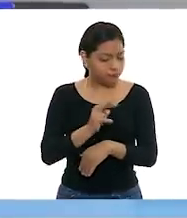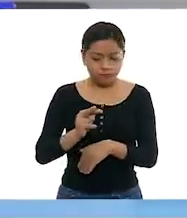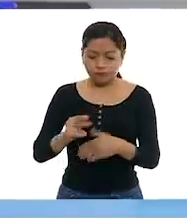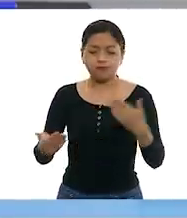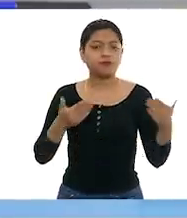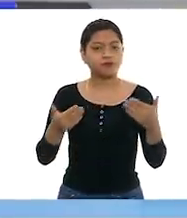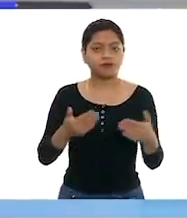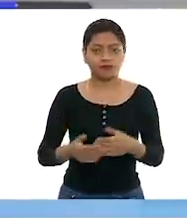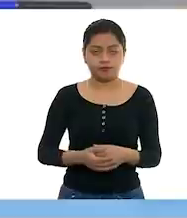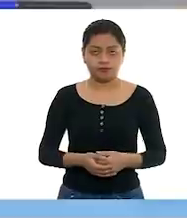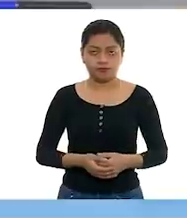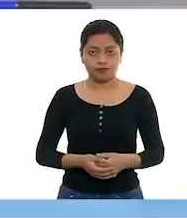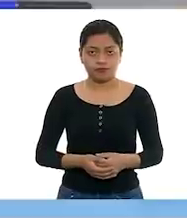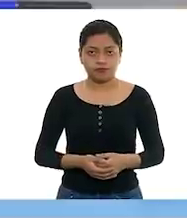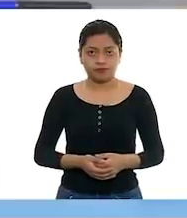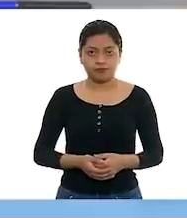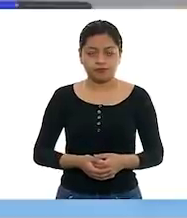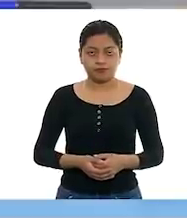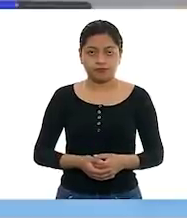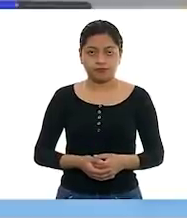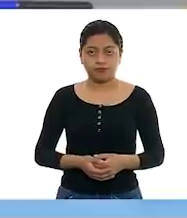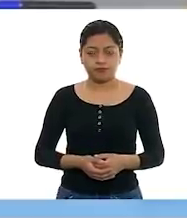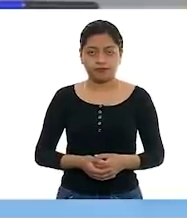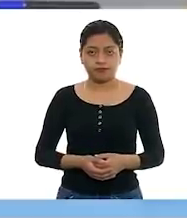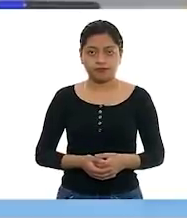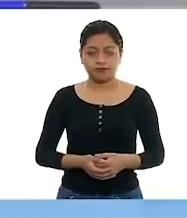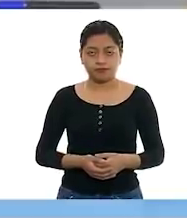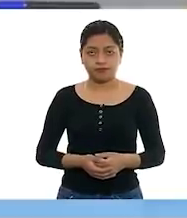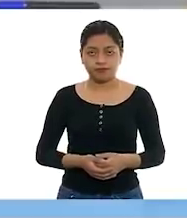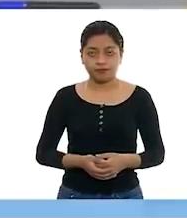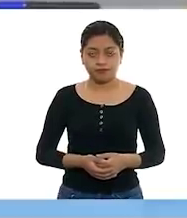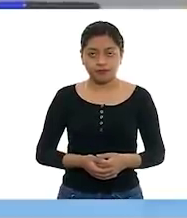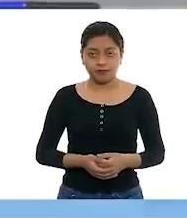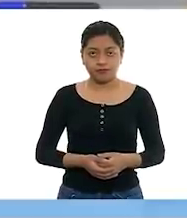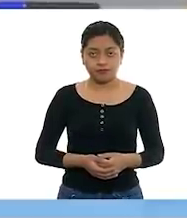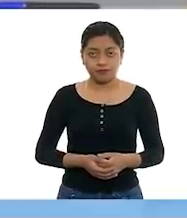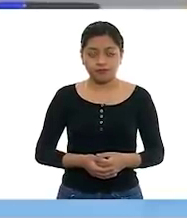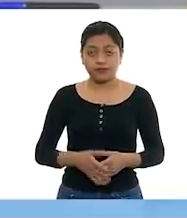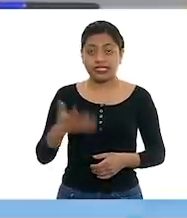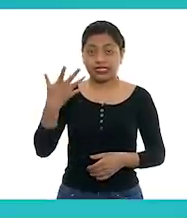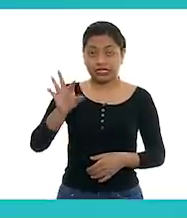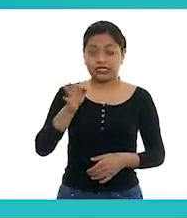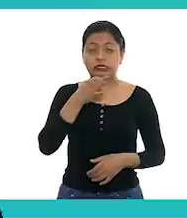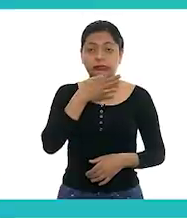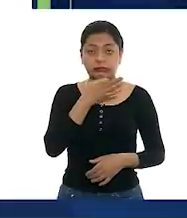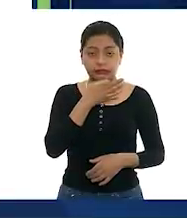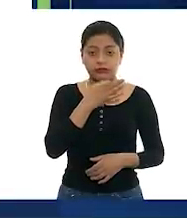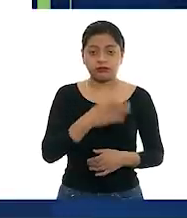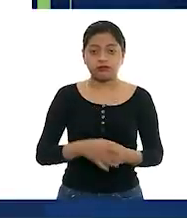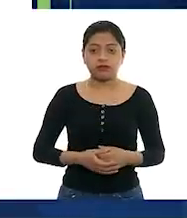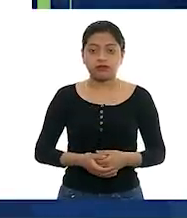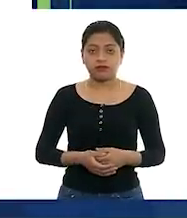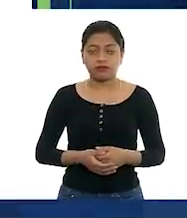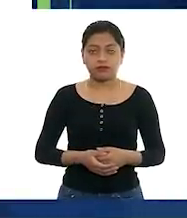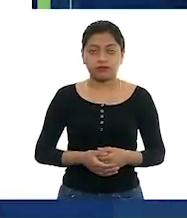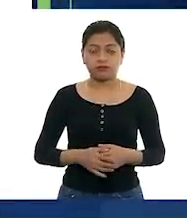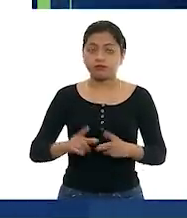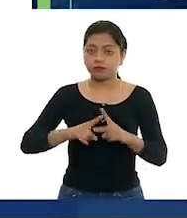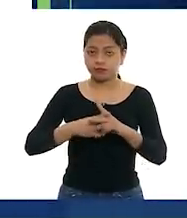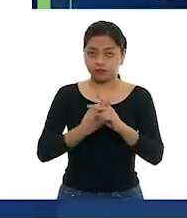esperar. Ujú. Y luego dejamos pasar 10 minutos desde que comienza el